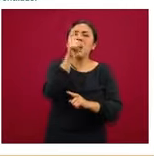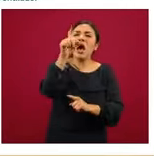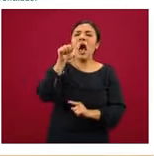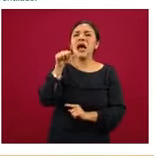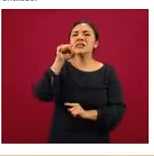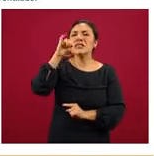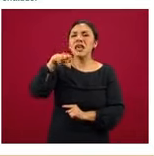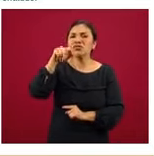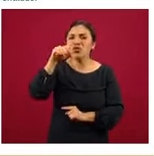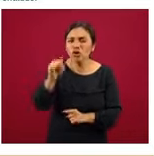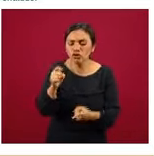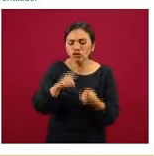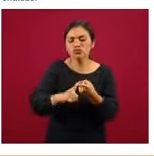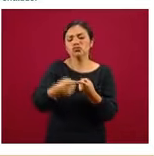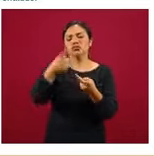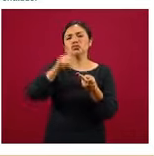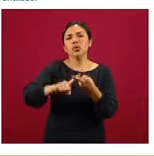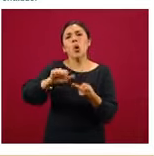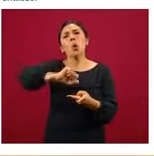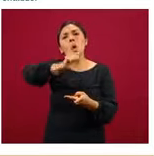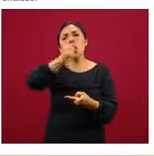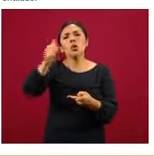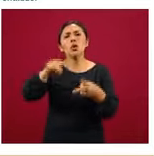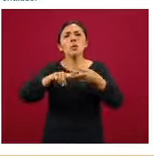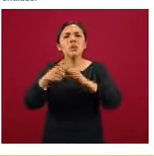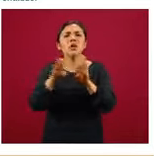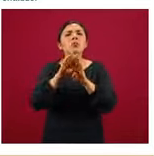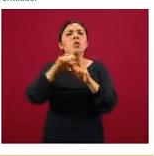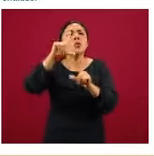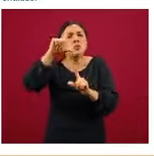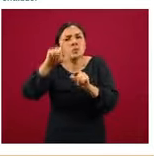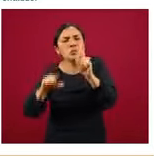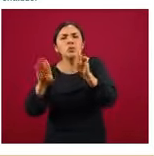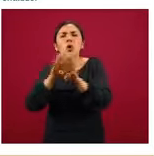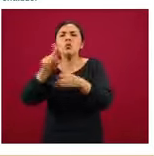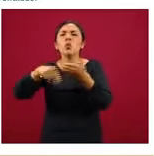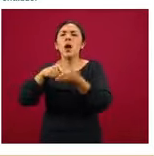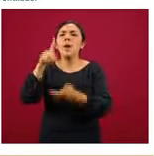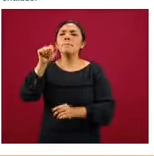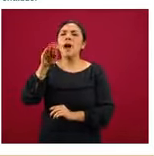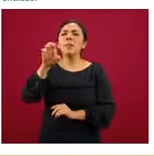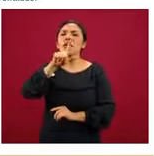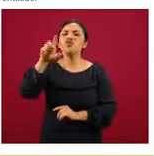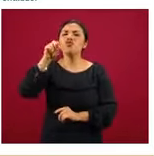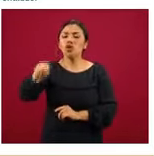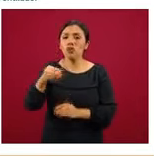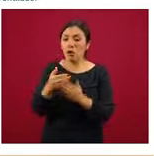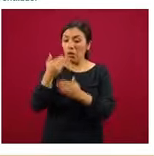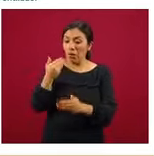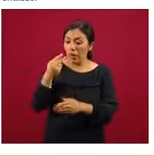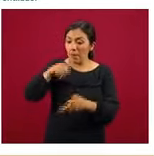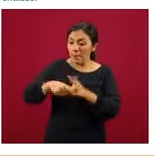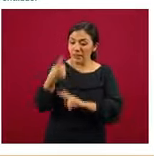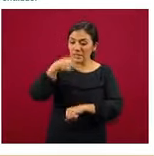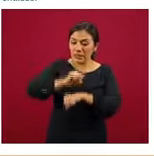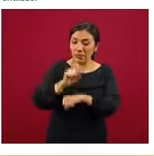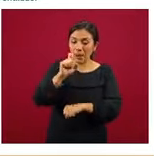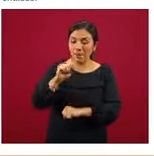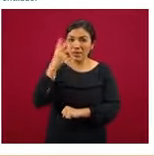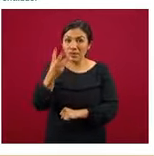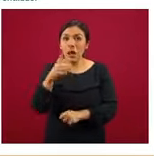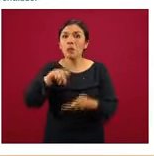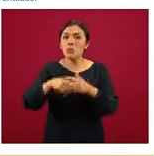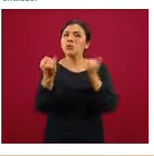Calvillo, y otros incluso han estado descendiendo como Pabellón de Arteaga, que se encuentra desde la semana 23, también con